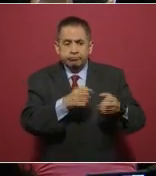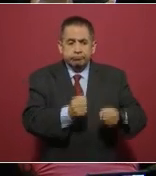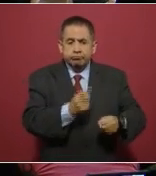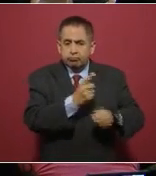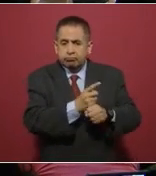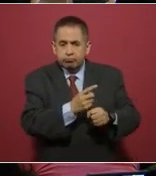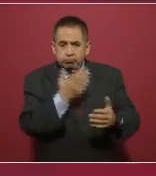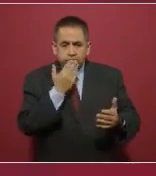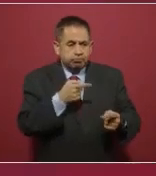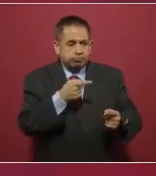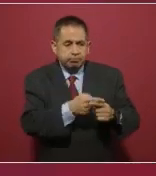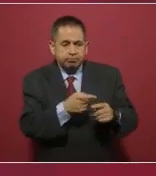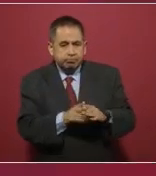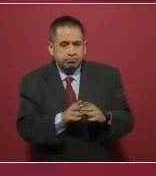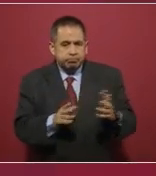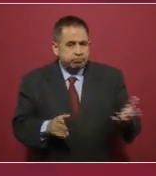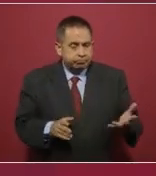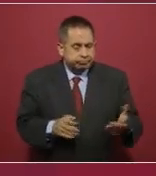violencia,